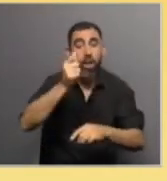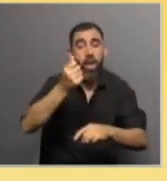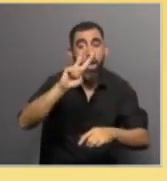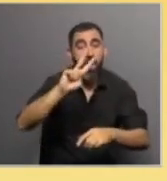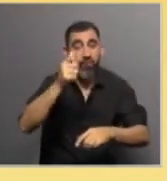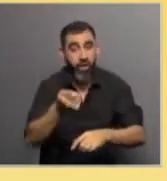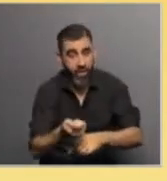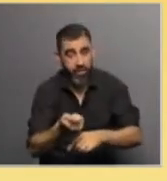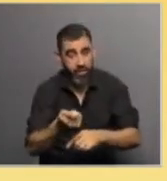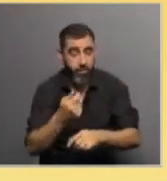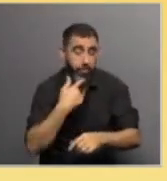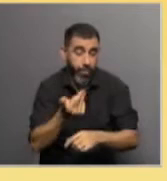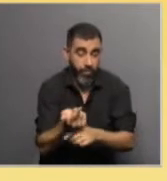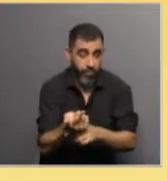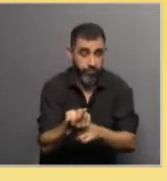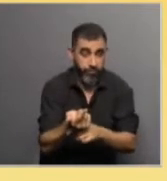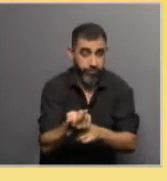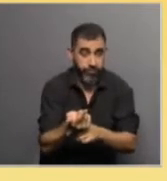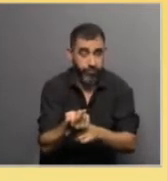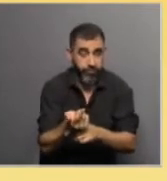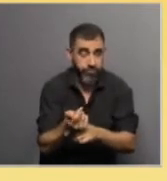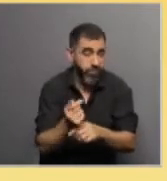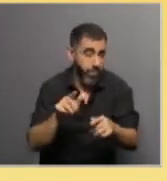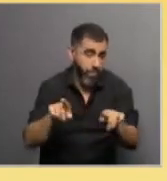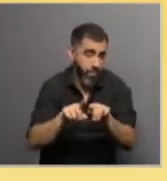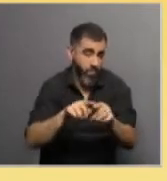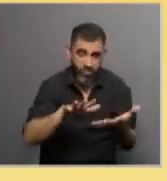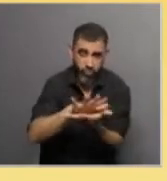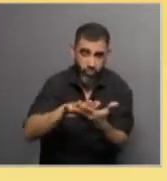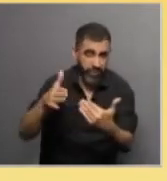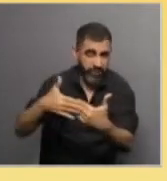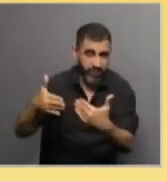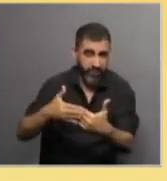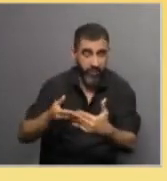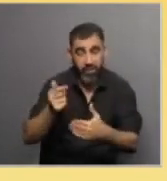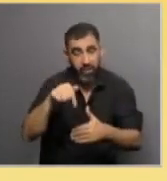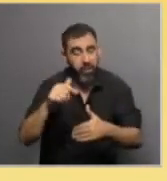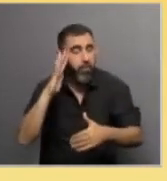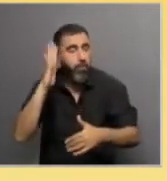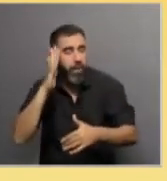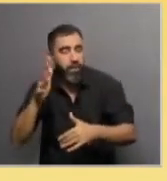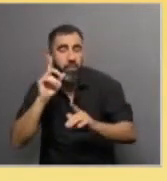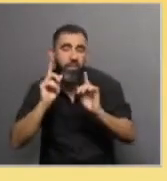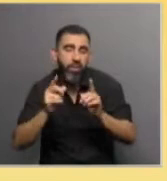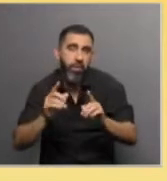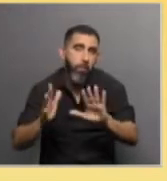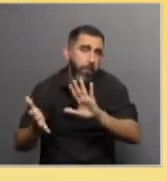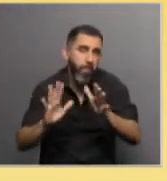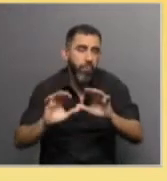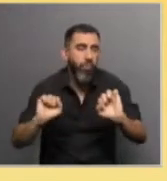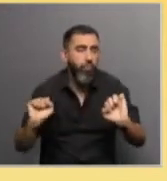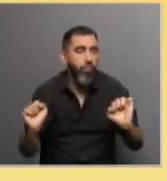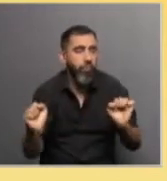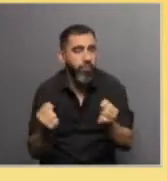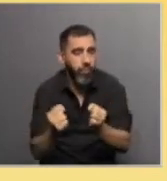suelen aparecer en el común de la región. Entonces aquí estimamos que estas deberían de tener, bueno, un enfriamiento